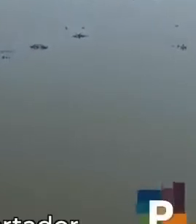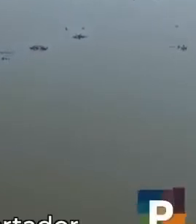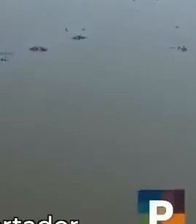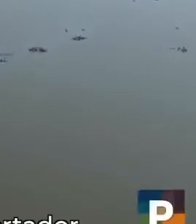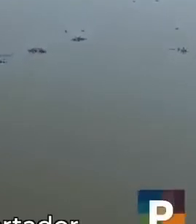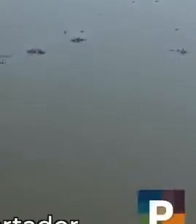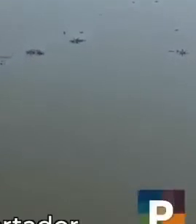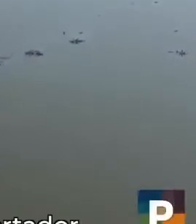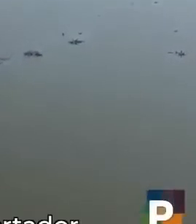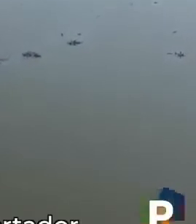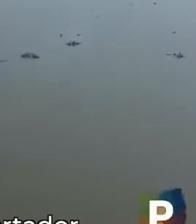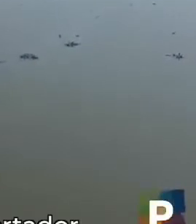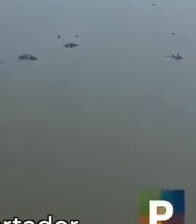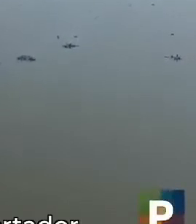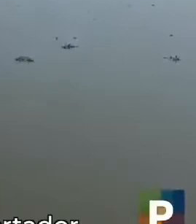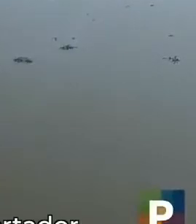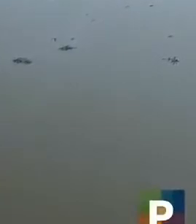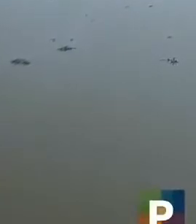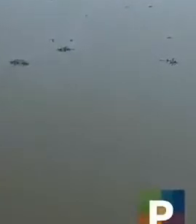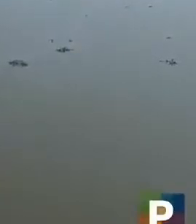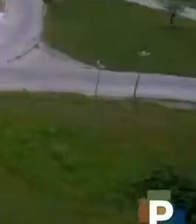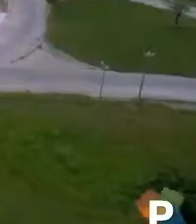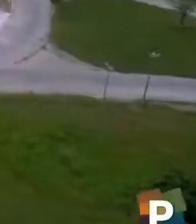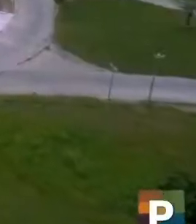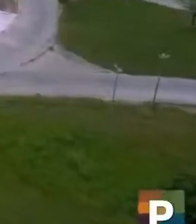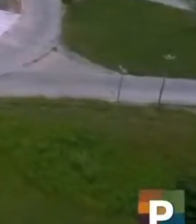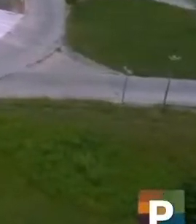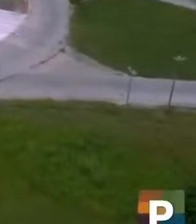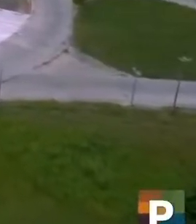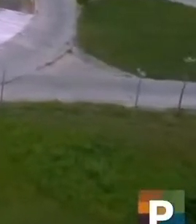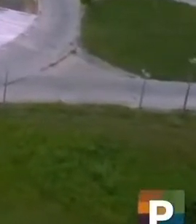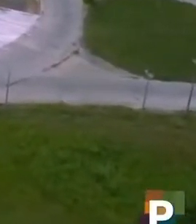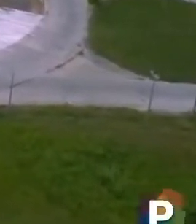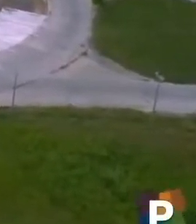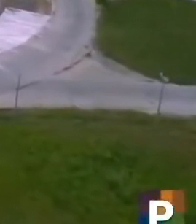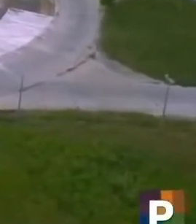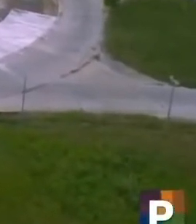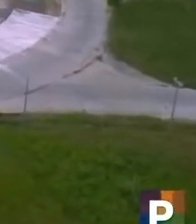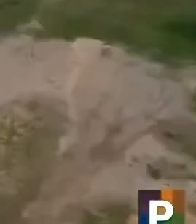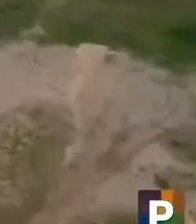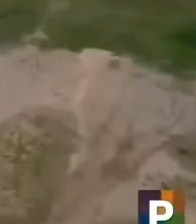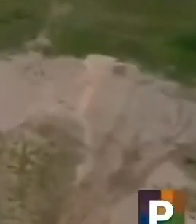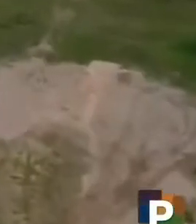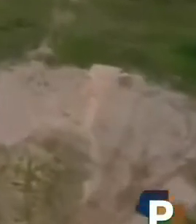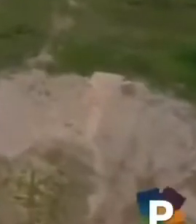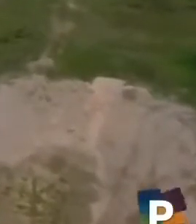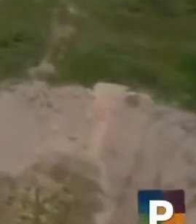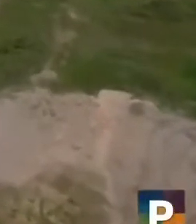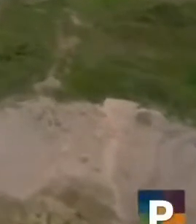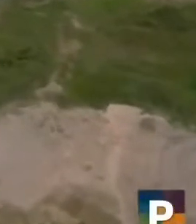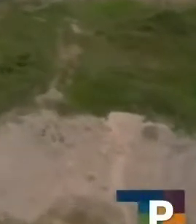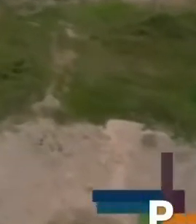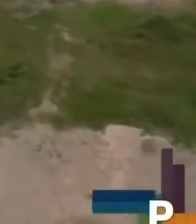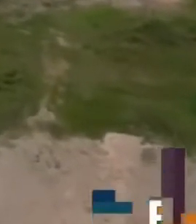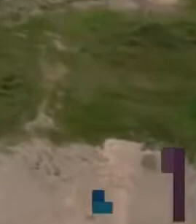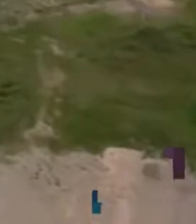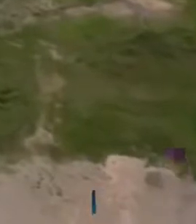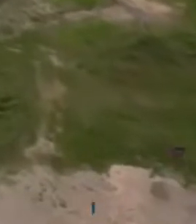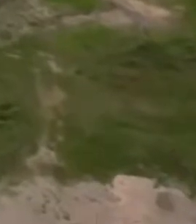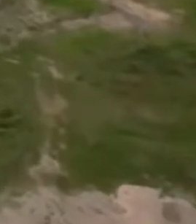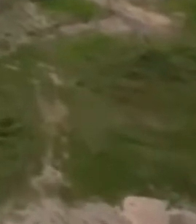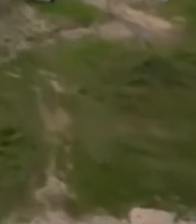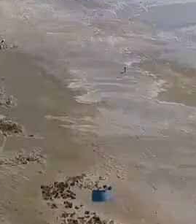autopropulsada y otra estacionaria de cortador. El acceso carretero presenta un avance de